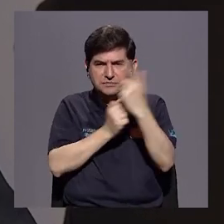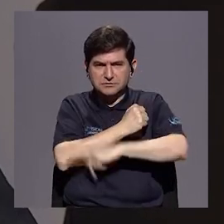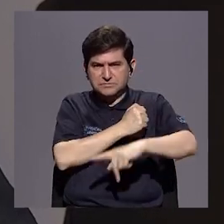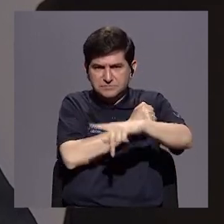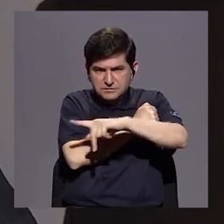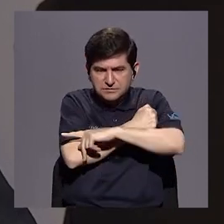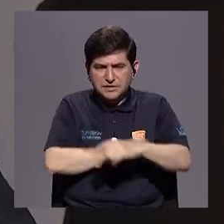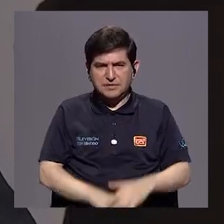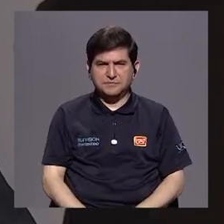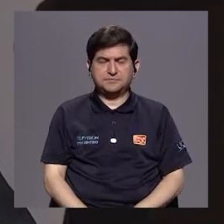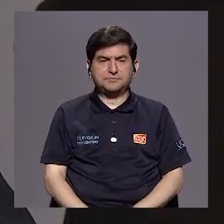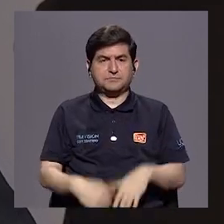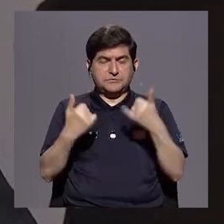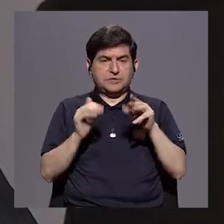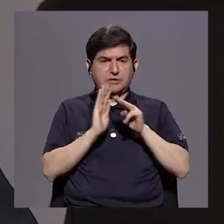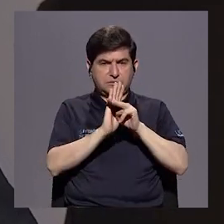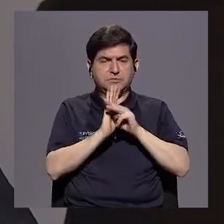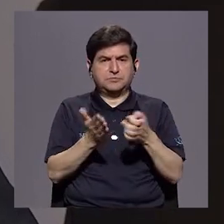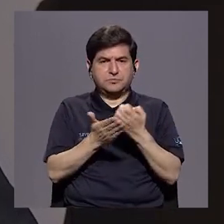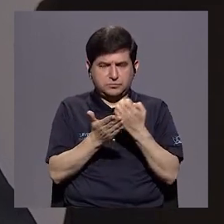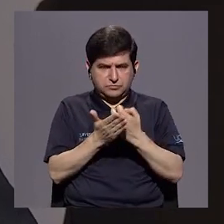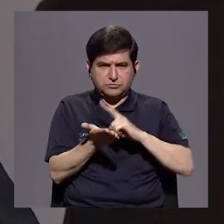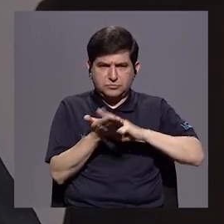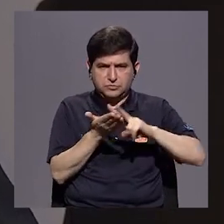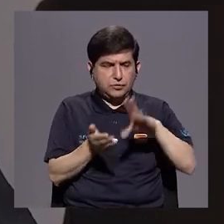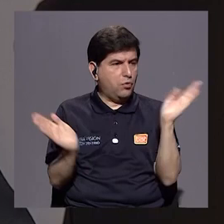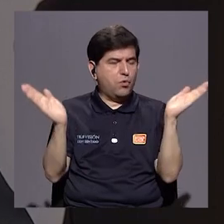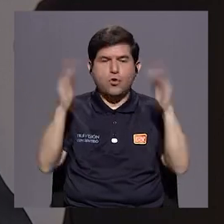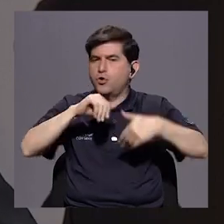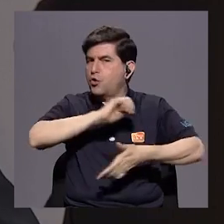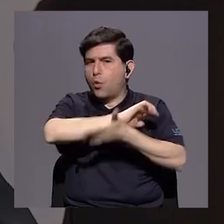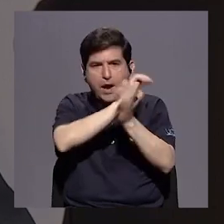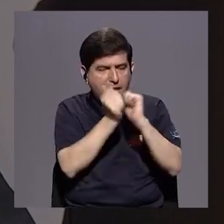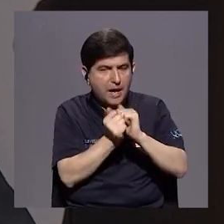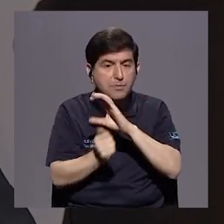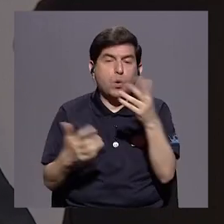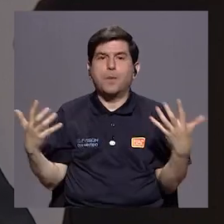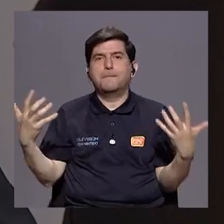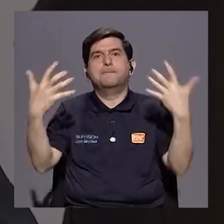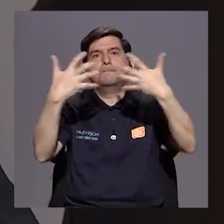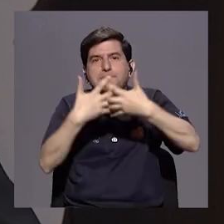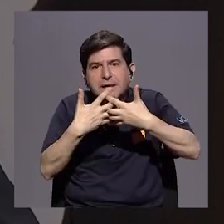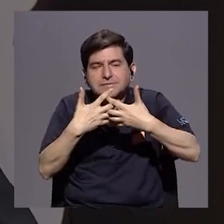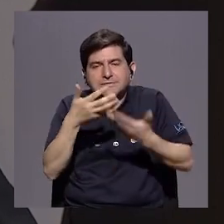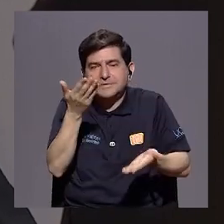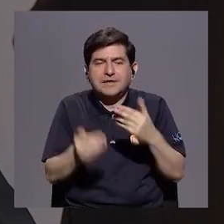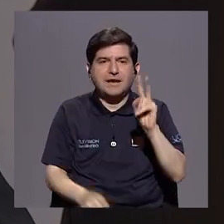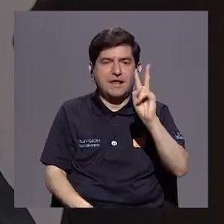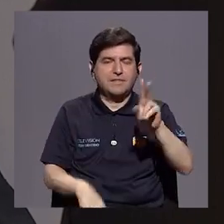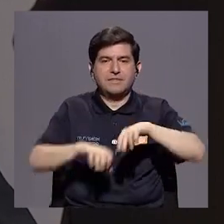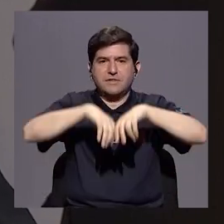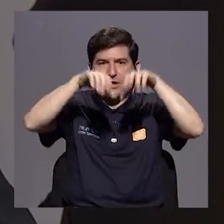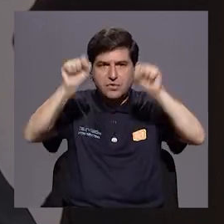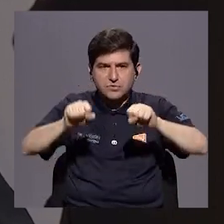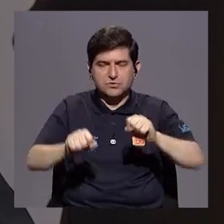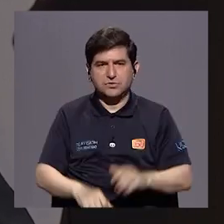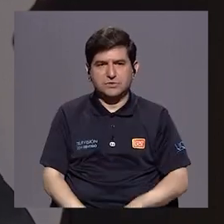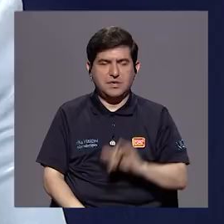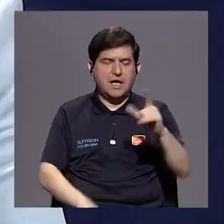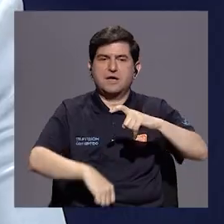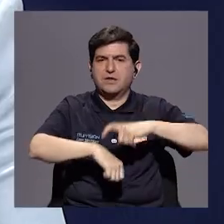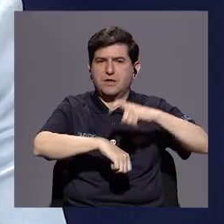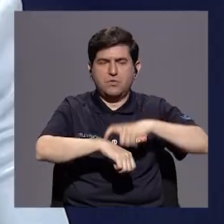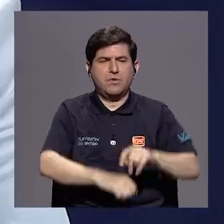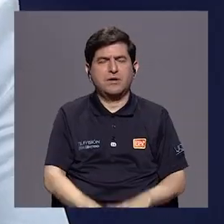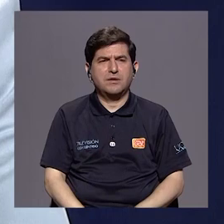y va hacia un modelo de economía verde o no hay ningún cambio hay una mezcla de dos sistemas operando no tienen